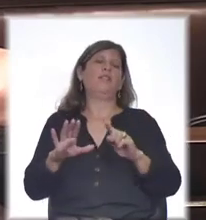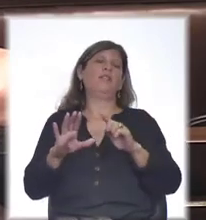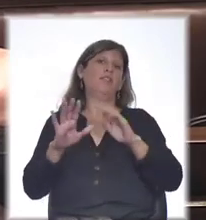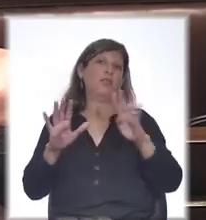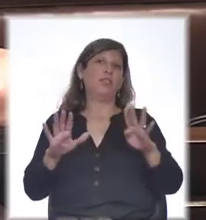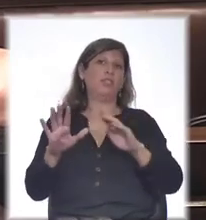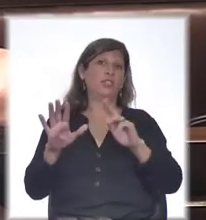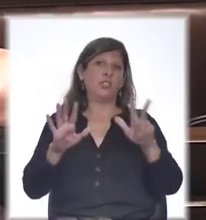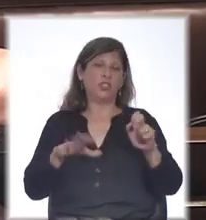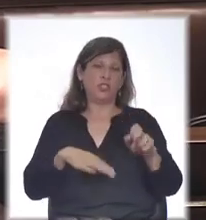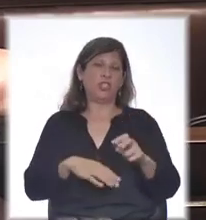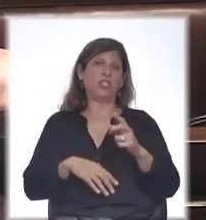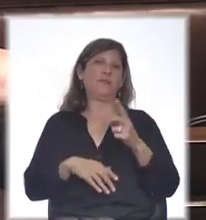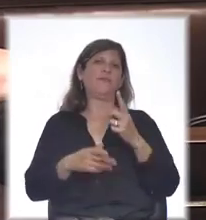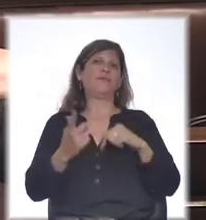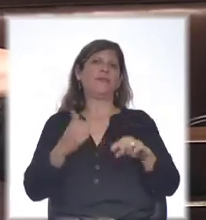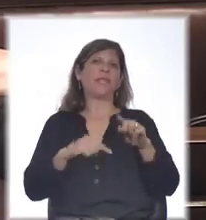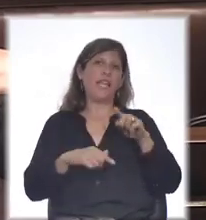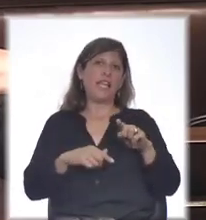En la historia oficial,